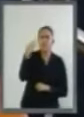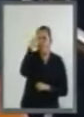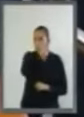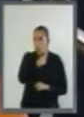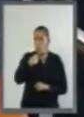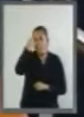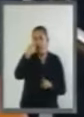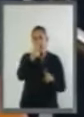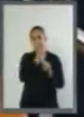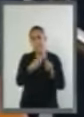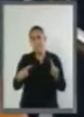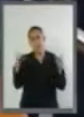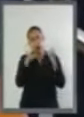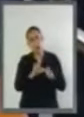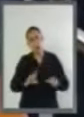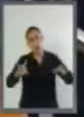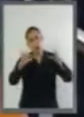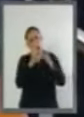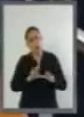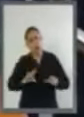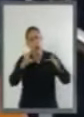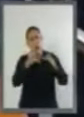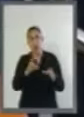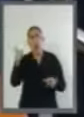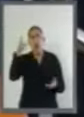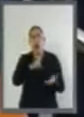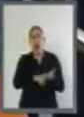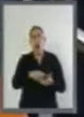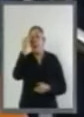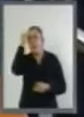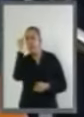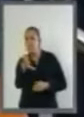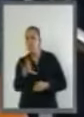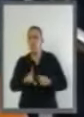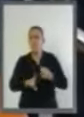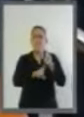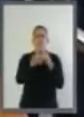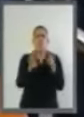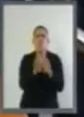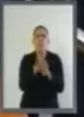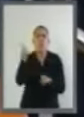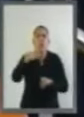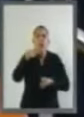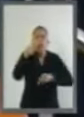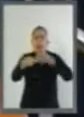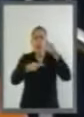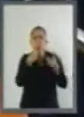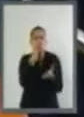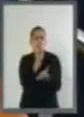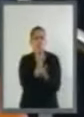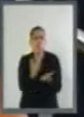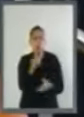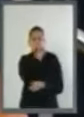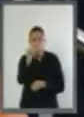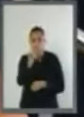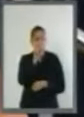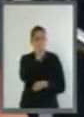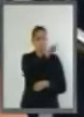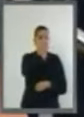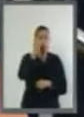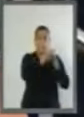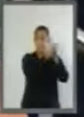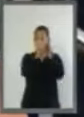denostar y a tener un terrorismo verbal, no solamente con otros pueblos, sino particularmente contra México. Y creo